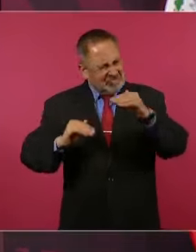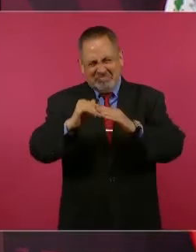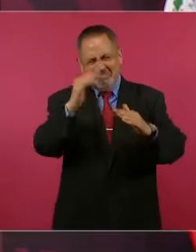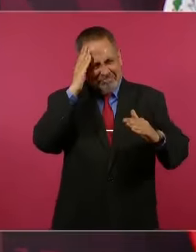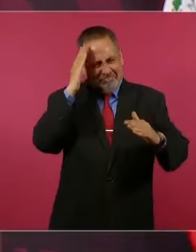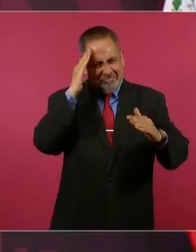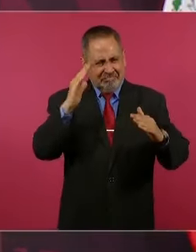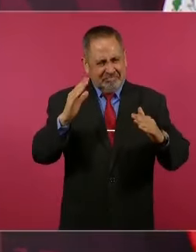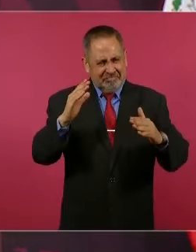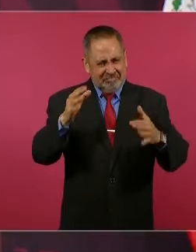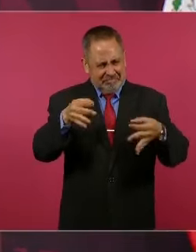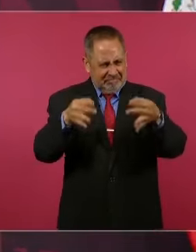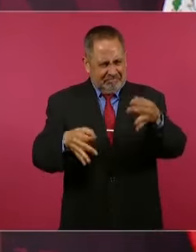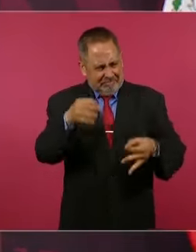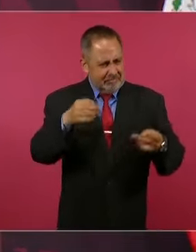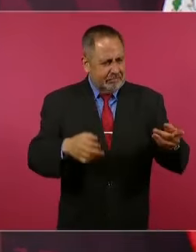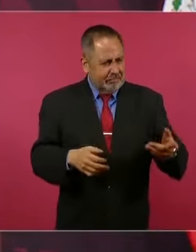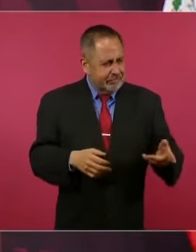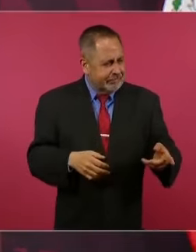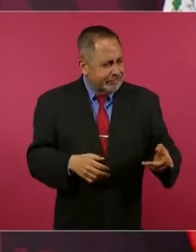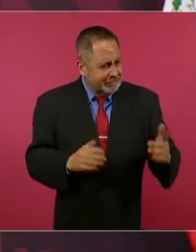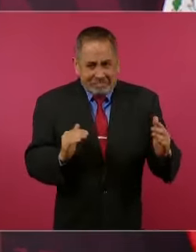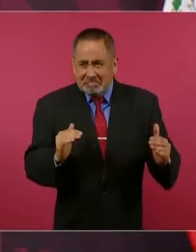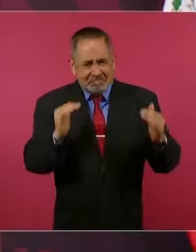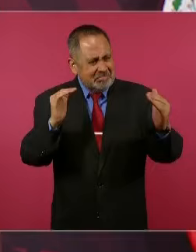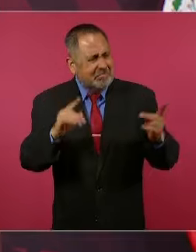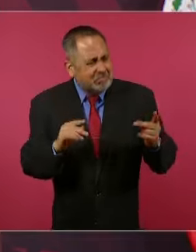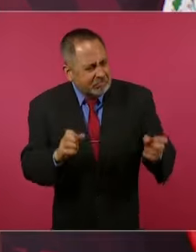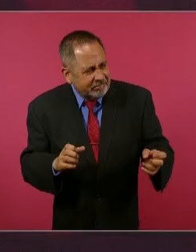Justicia es una